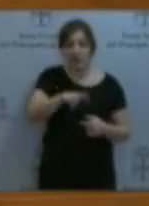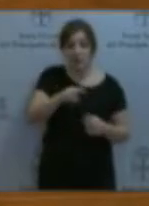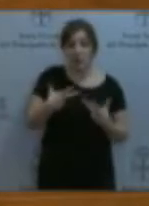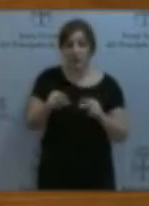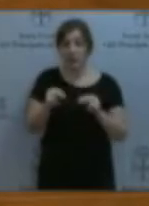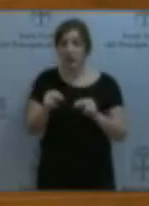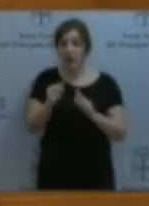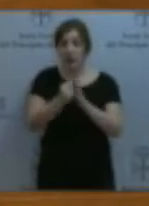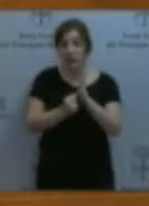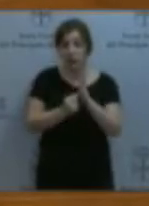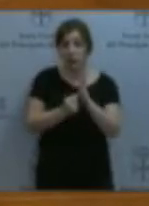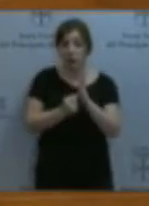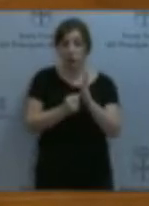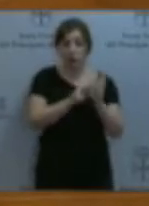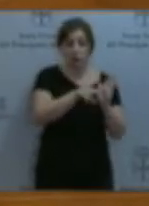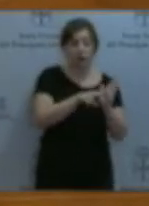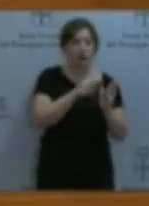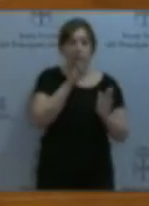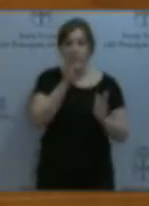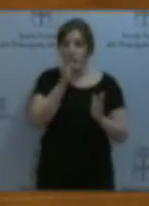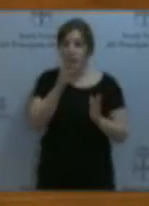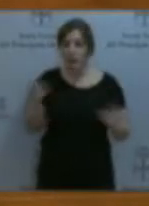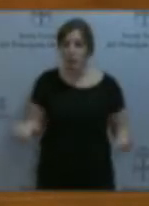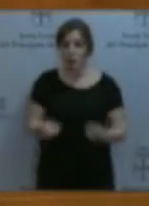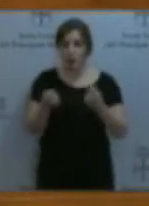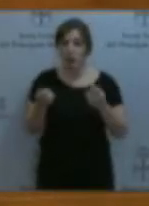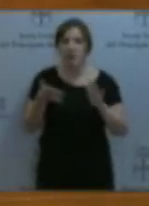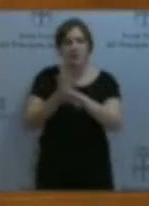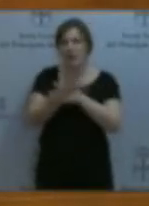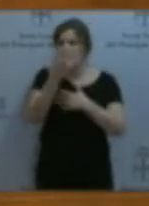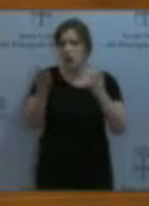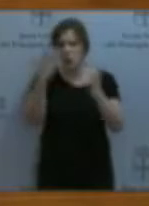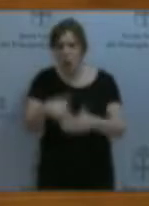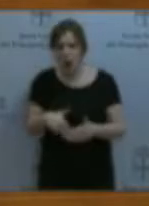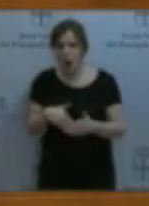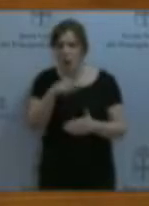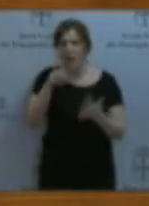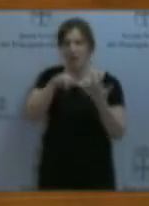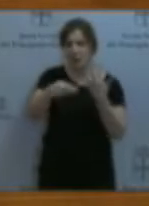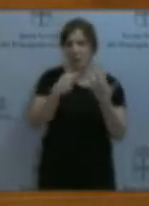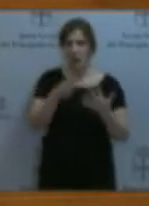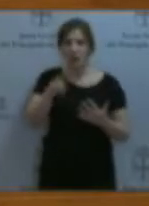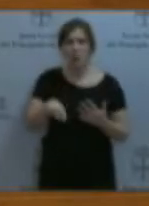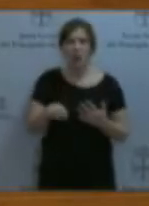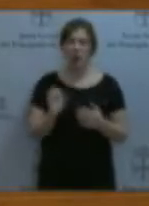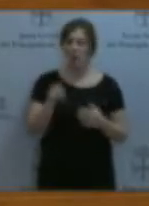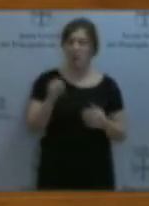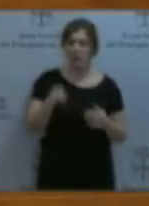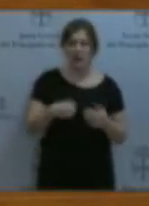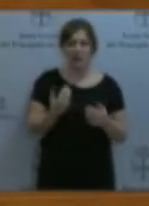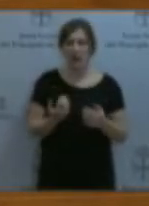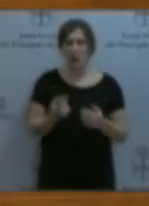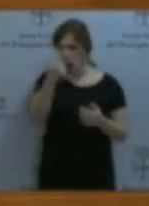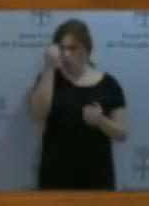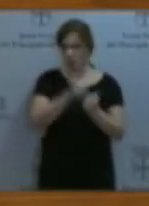datos del segundo trimestre, lo que demuestra el poco rigor con el que se practica la transparencia, la dejadez y la torpeza, además, de un